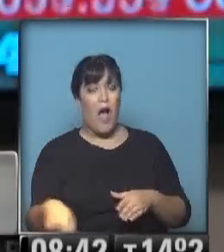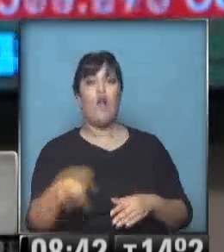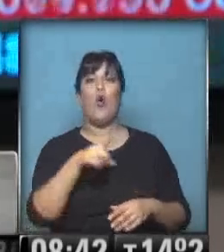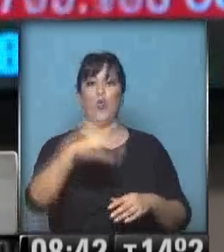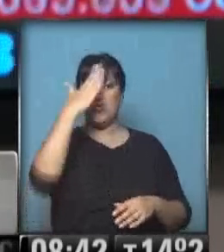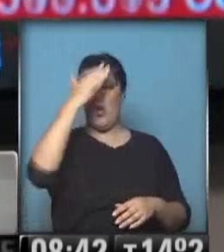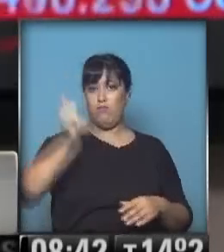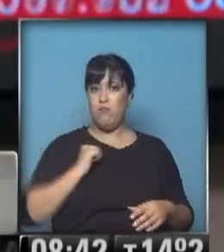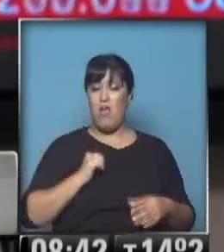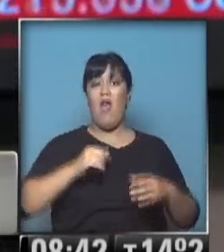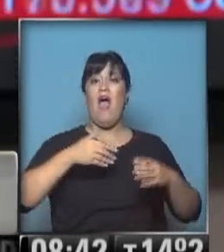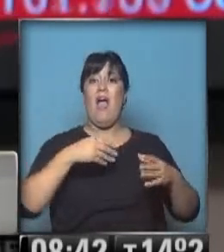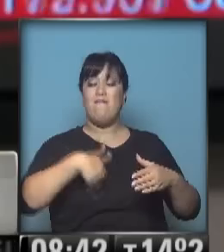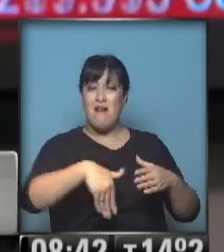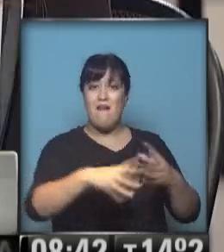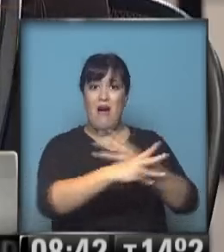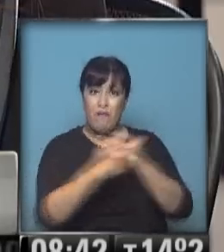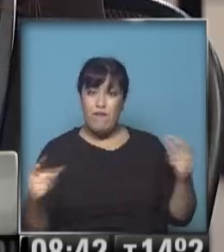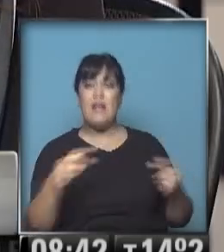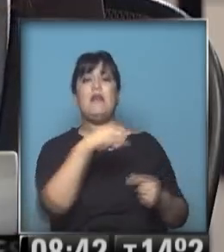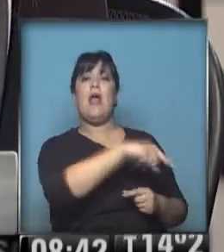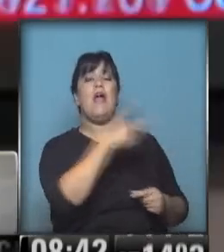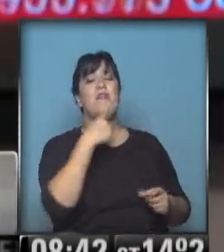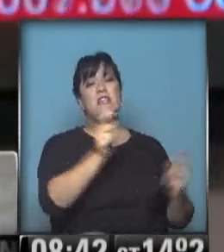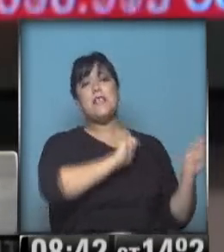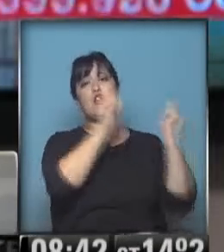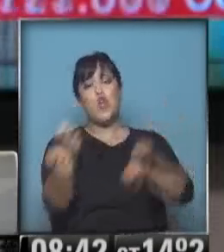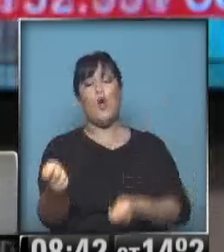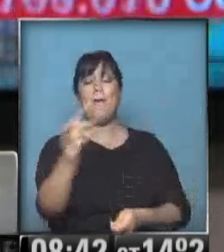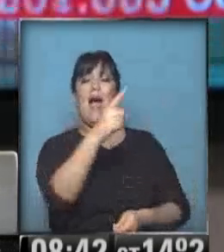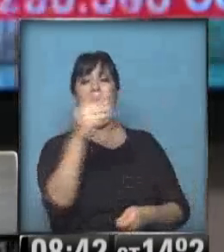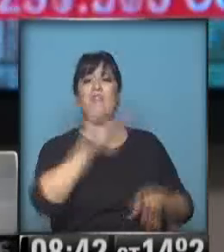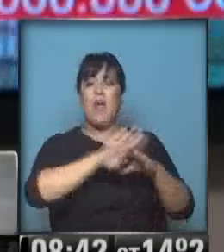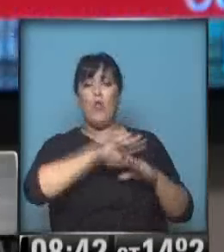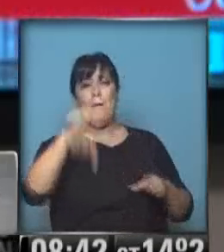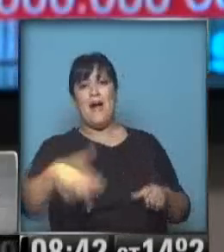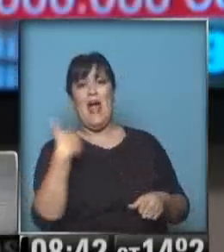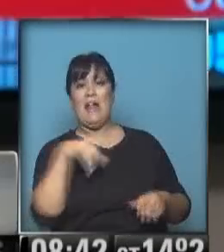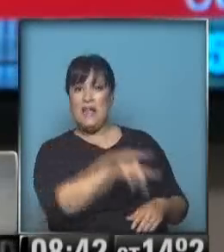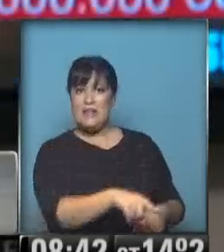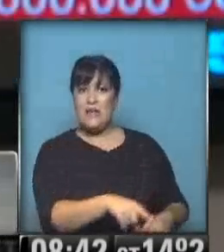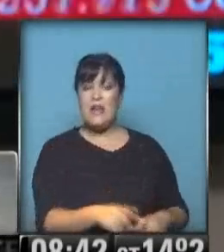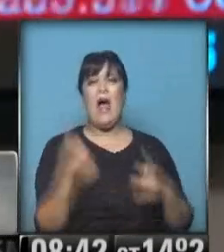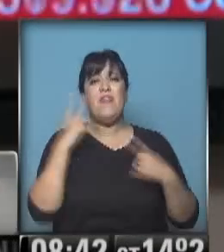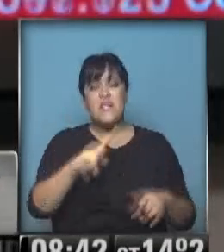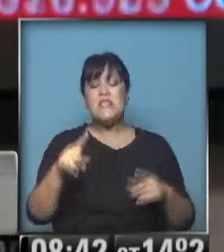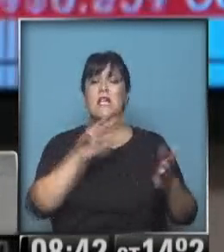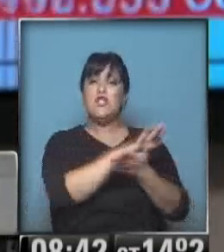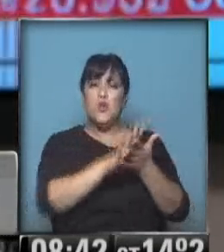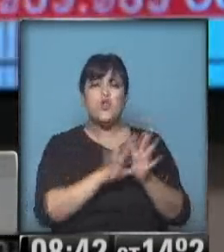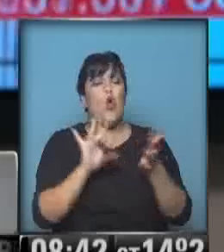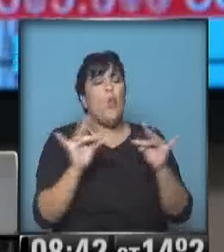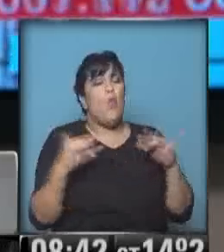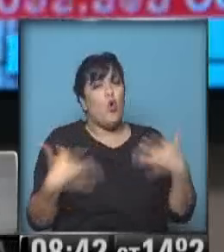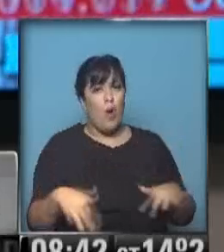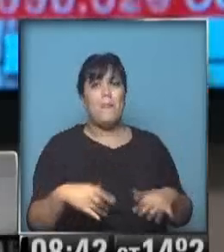dictadura nacionaliza esa deuda Por qué con qué excusa con la excusa de que bueno Estaba había una situación muy conflictiva muy complicada